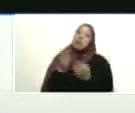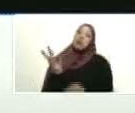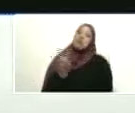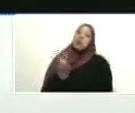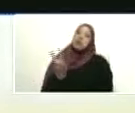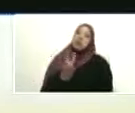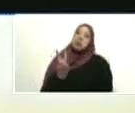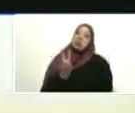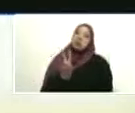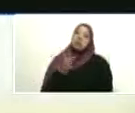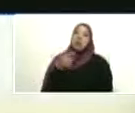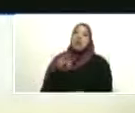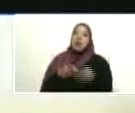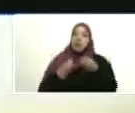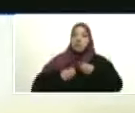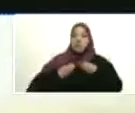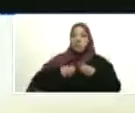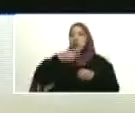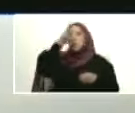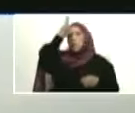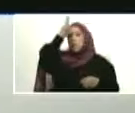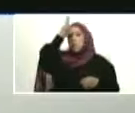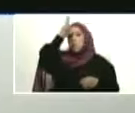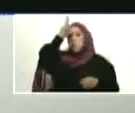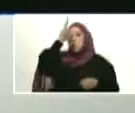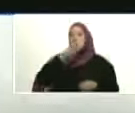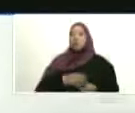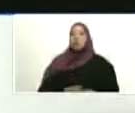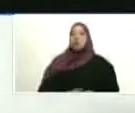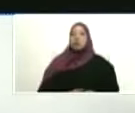y falconiana. Presidente, lo escuchamos.